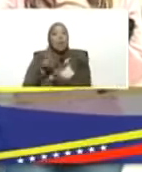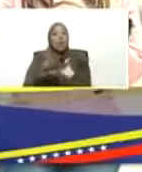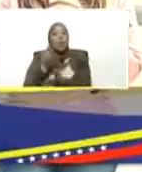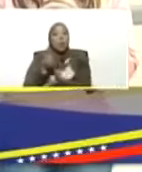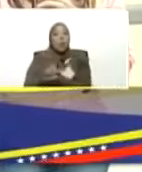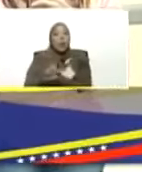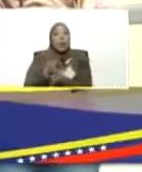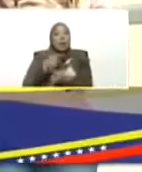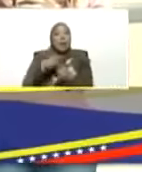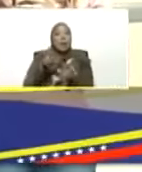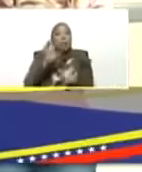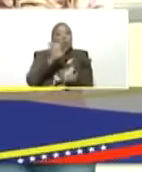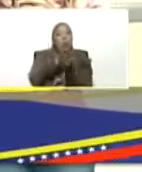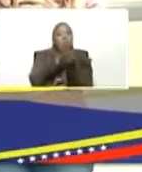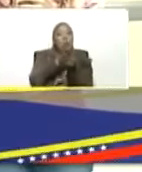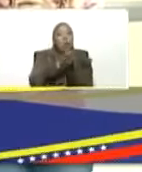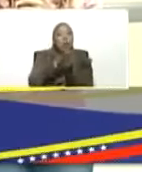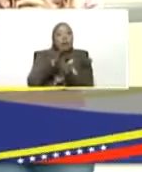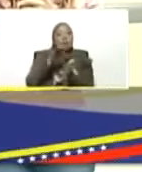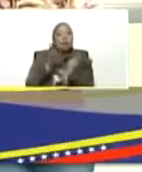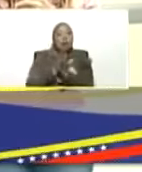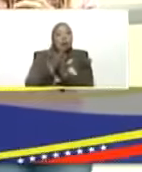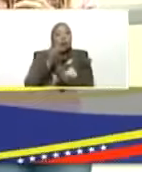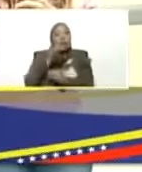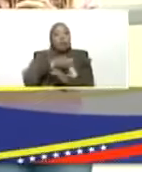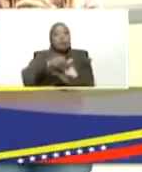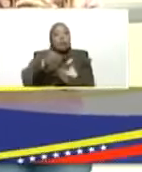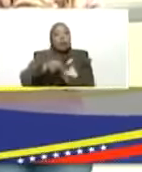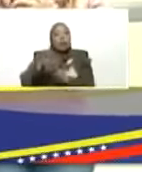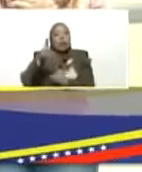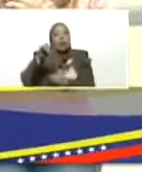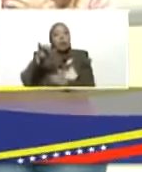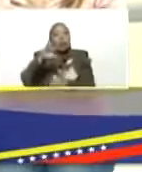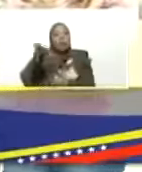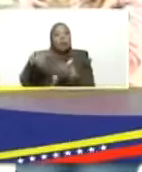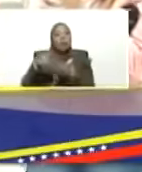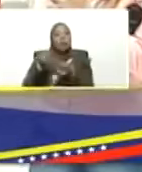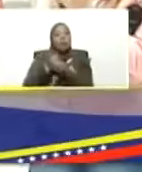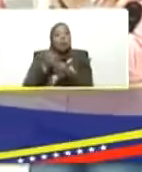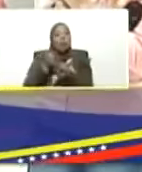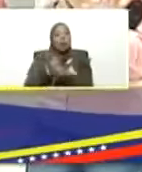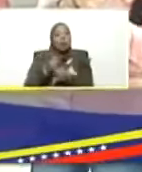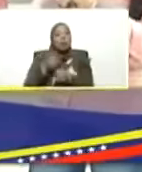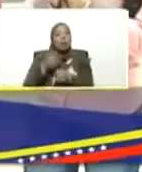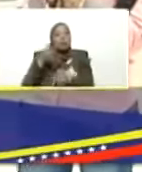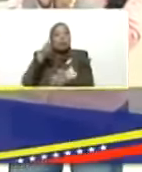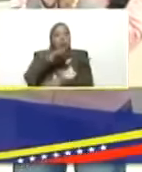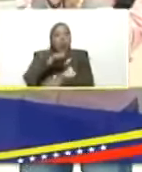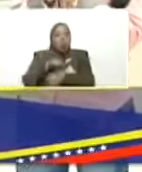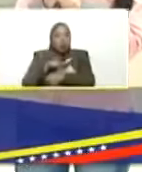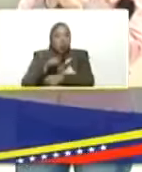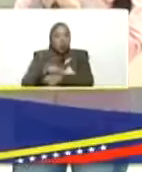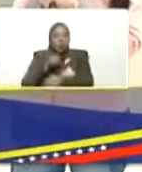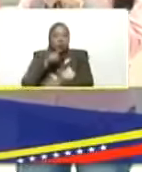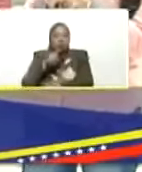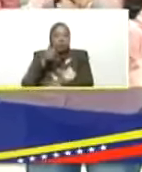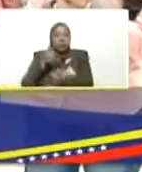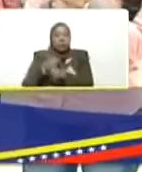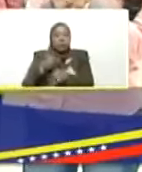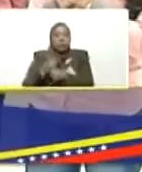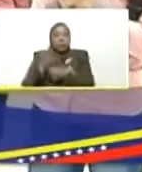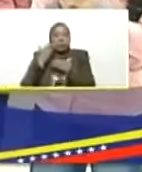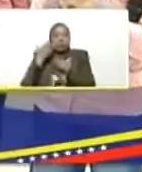Juan Griego. Aquí estamos en el municipio Díaz. Le doy la gracia a todo el equipo de trabajo, doctor Domínguez, doctora